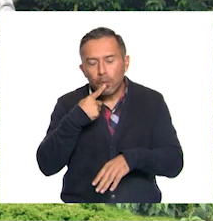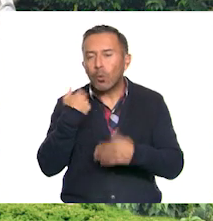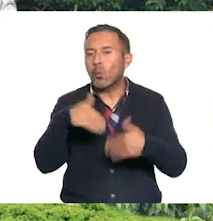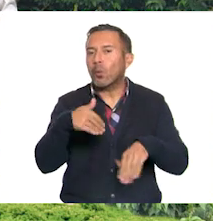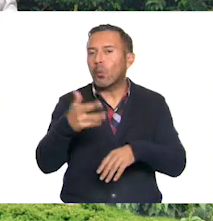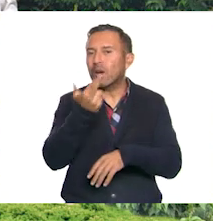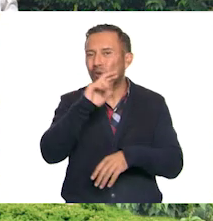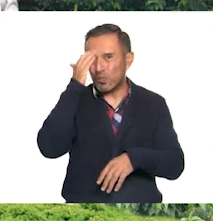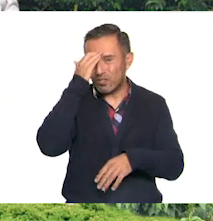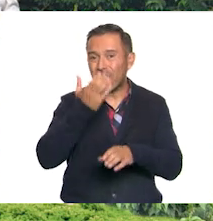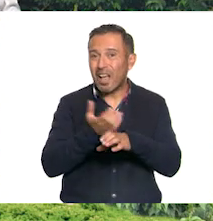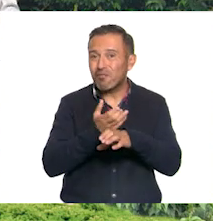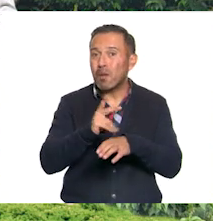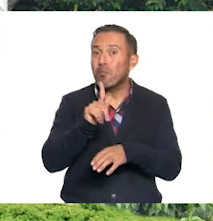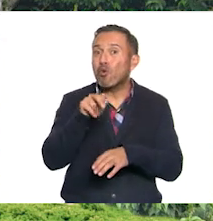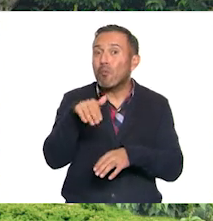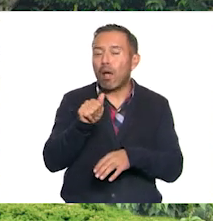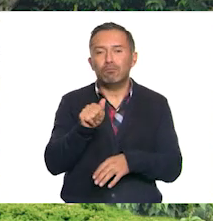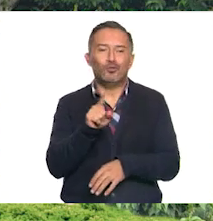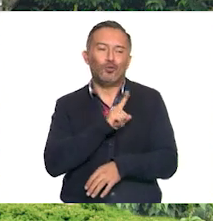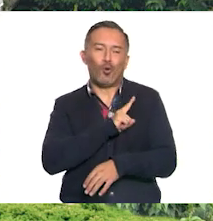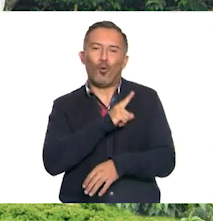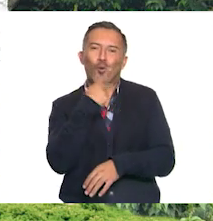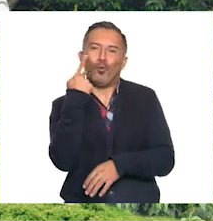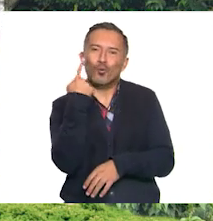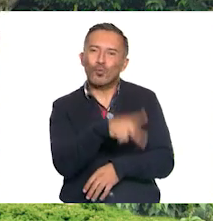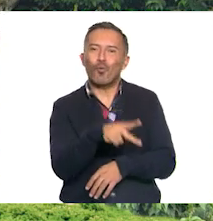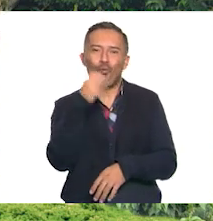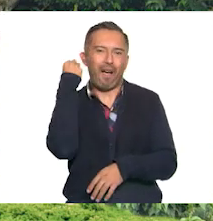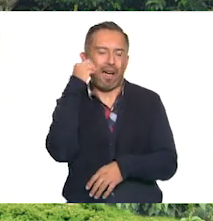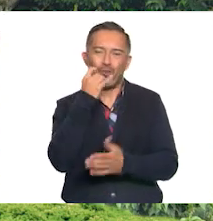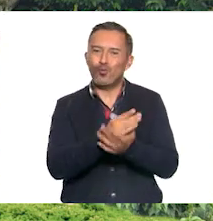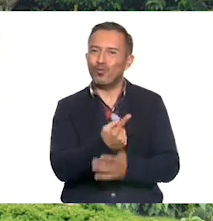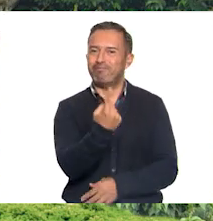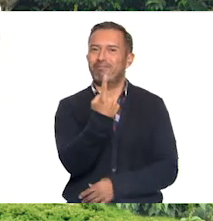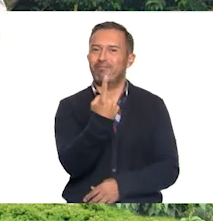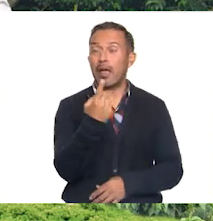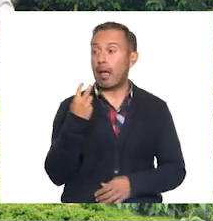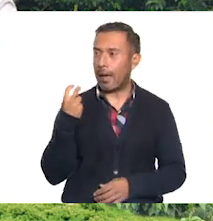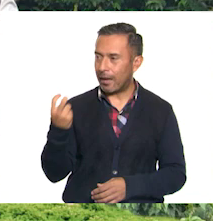Pluma. Y que solo existe en Oaxaca. Así es, exactamente.